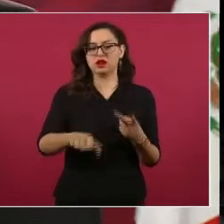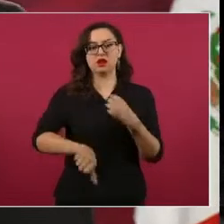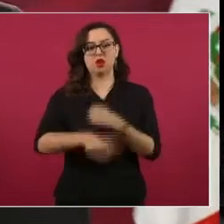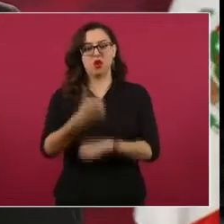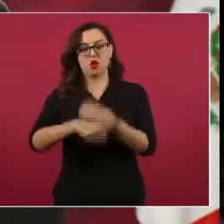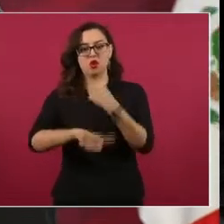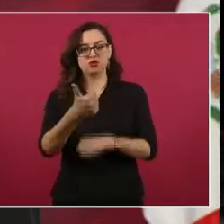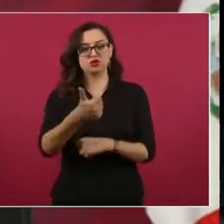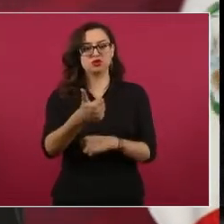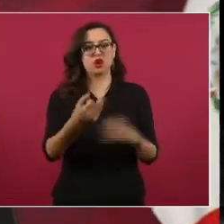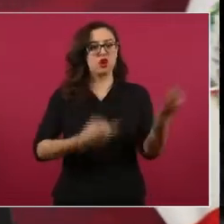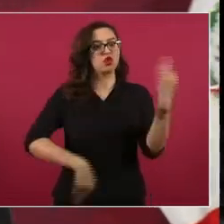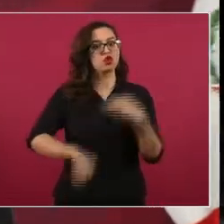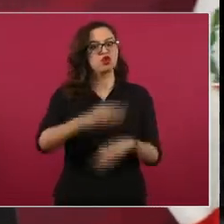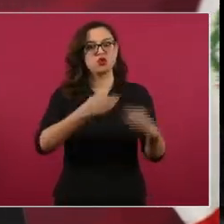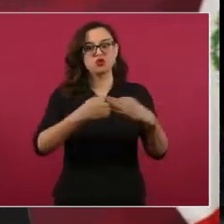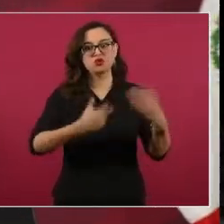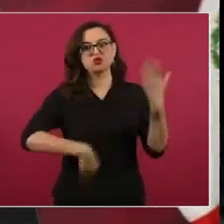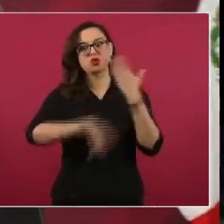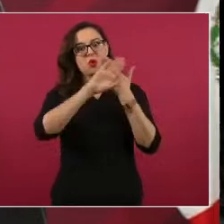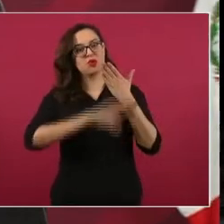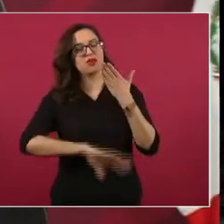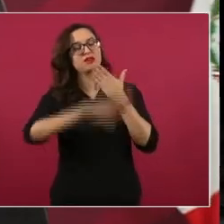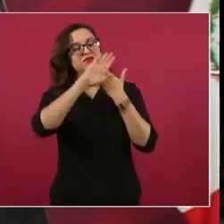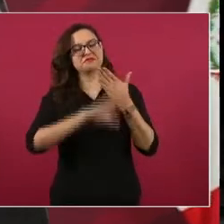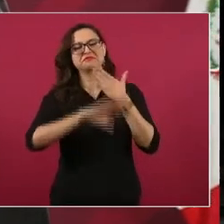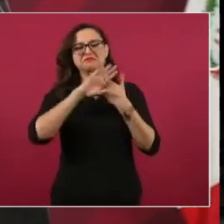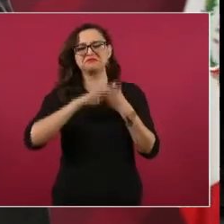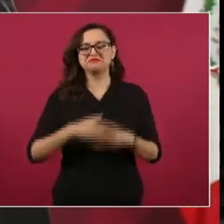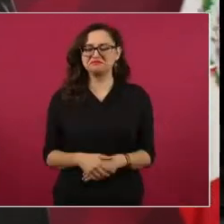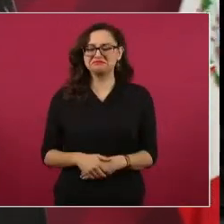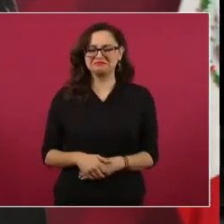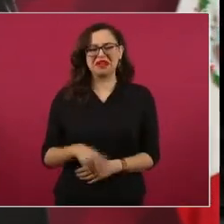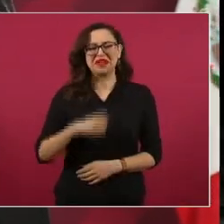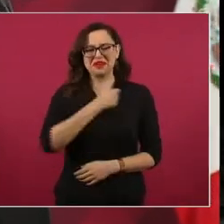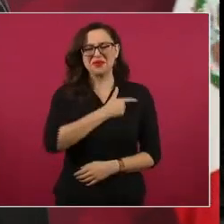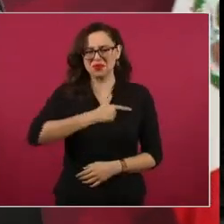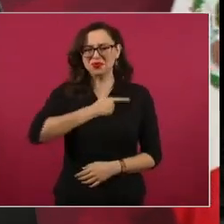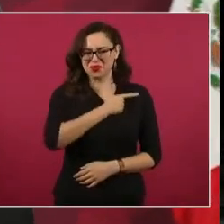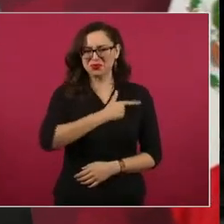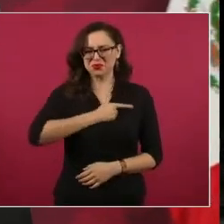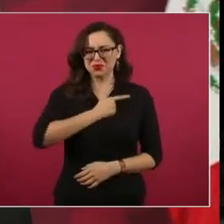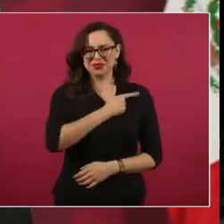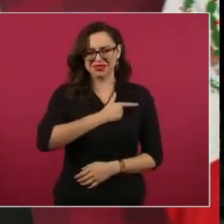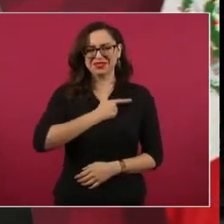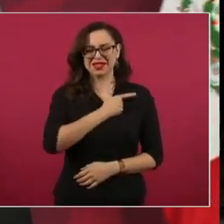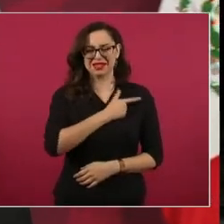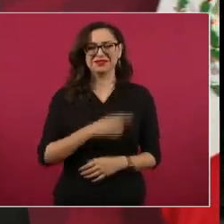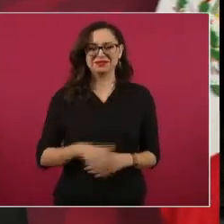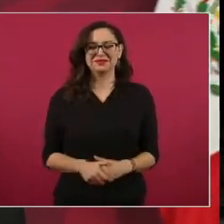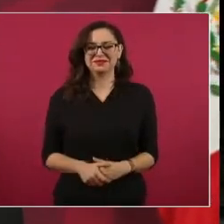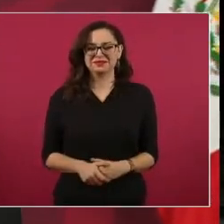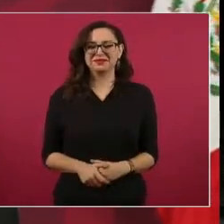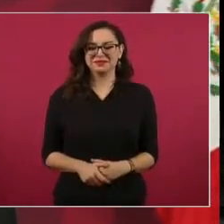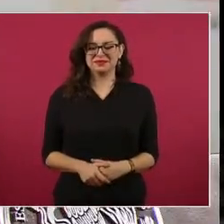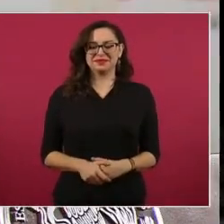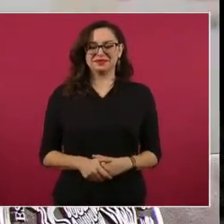todos en contra y son canales